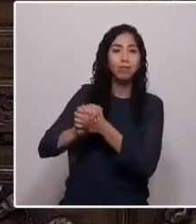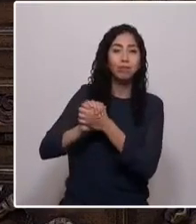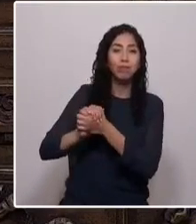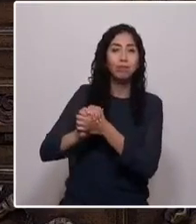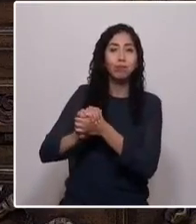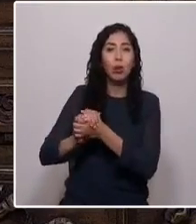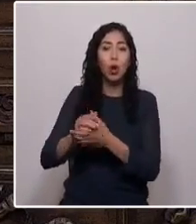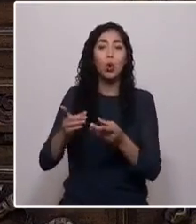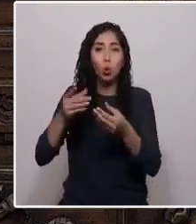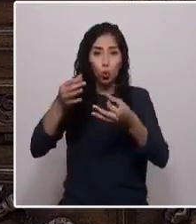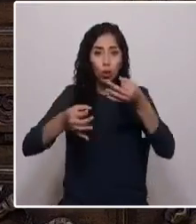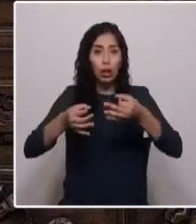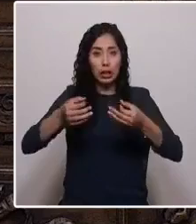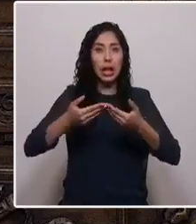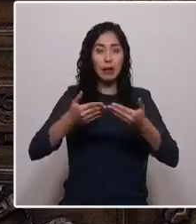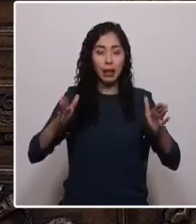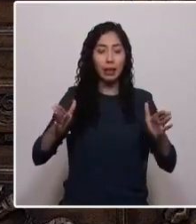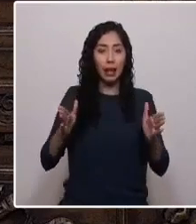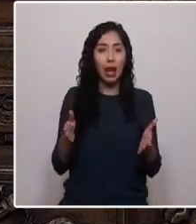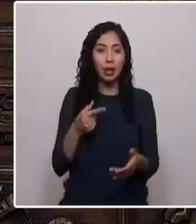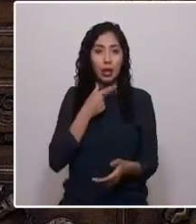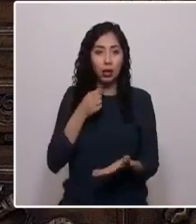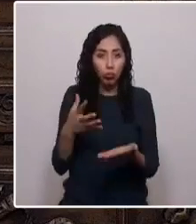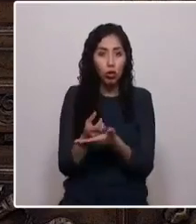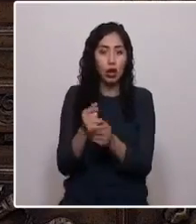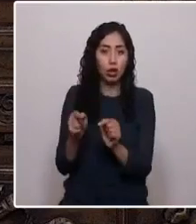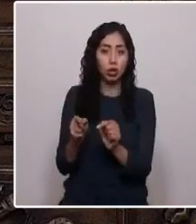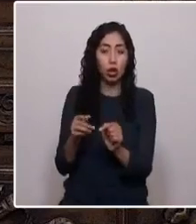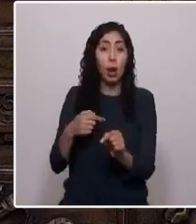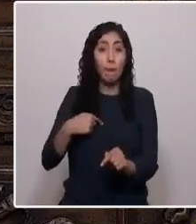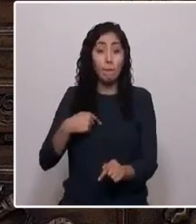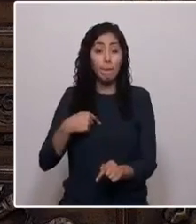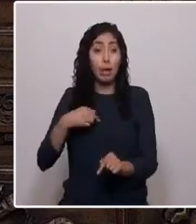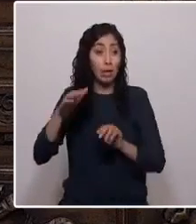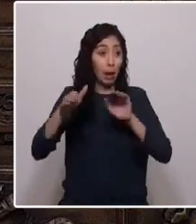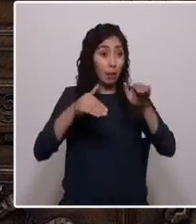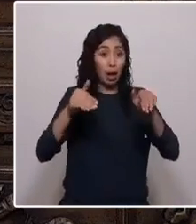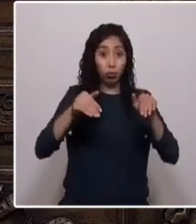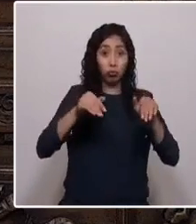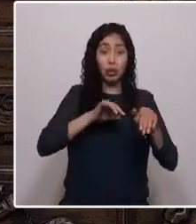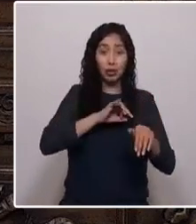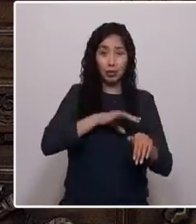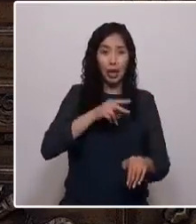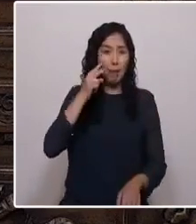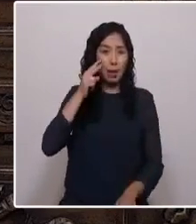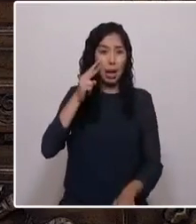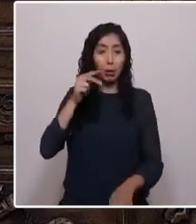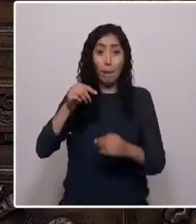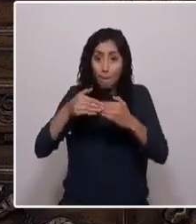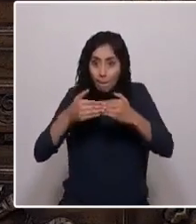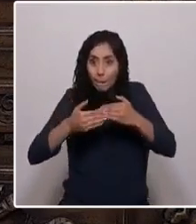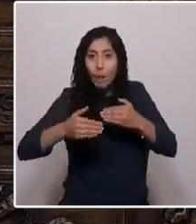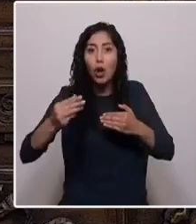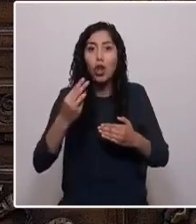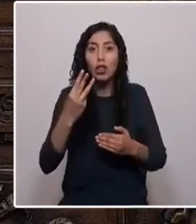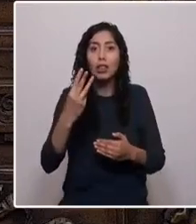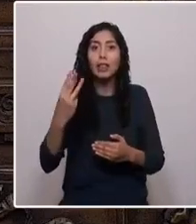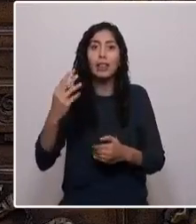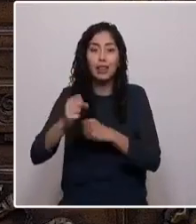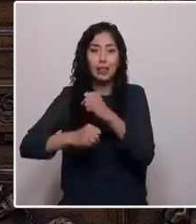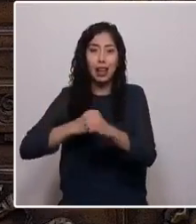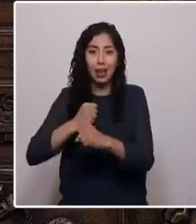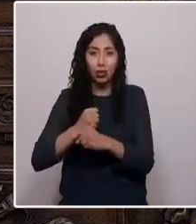libertad. Mi llamado a mirar a Chile para los próximos 33 años, no con las lógicas partidarias